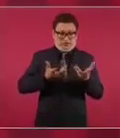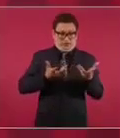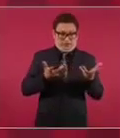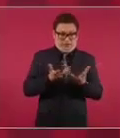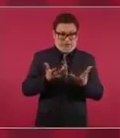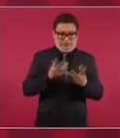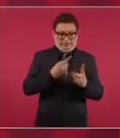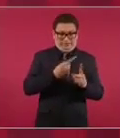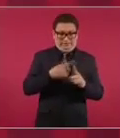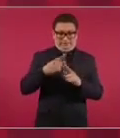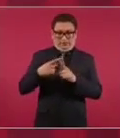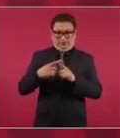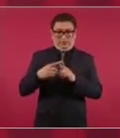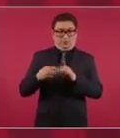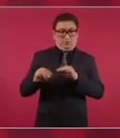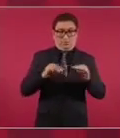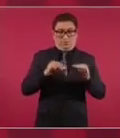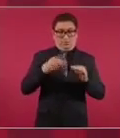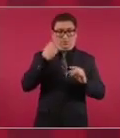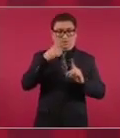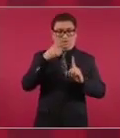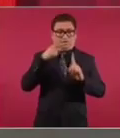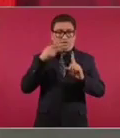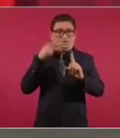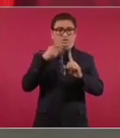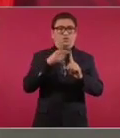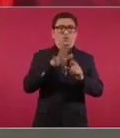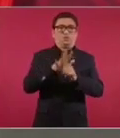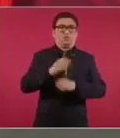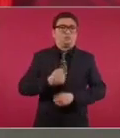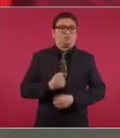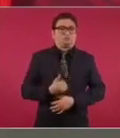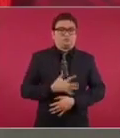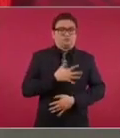que busca el bienestar